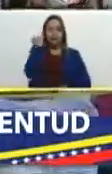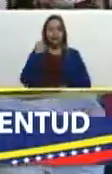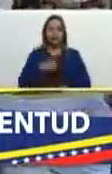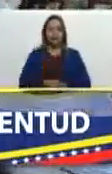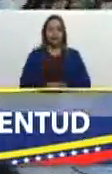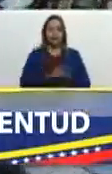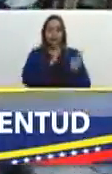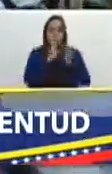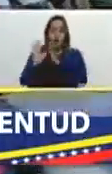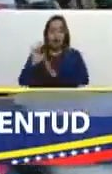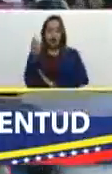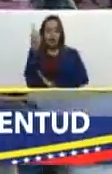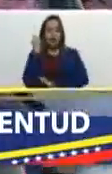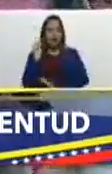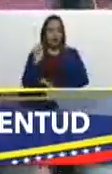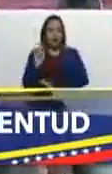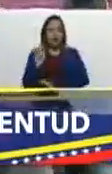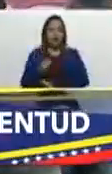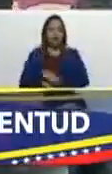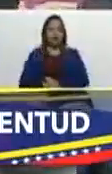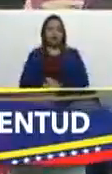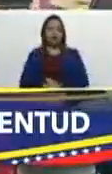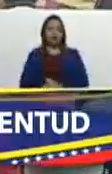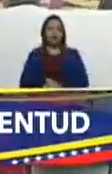Organización, primer punto.